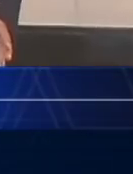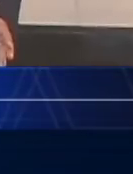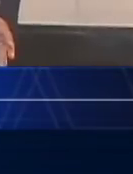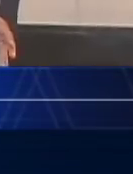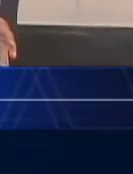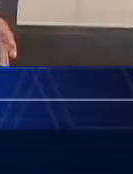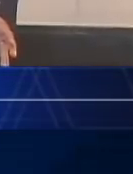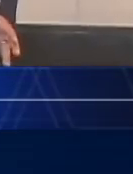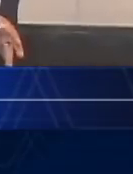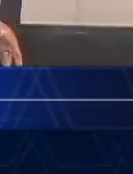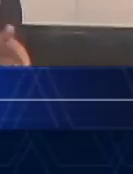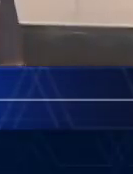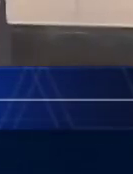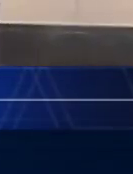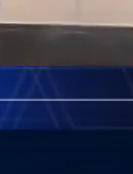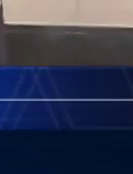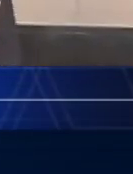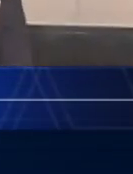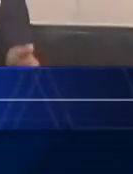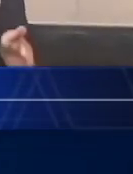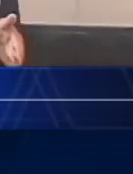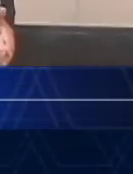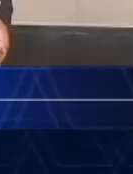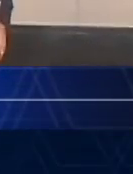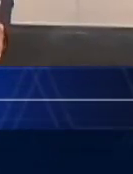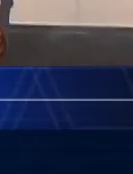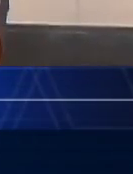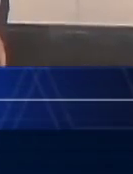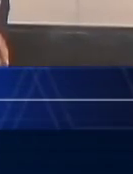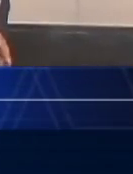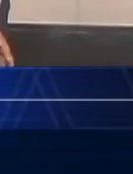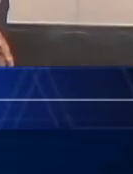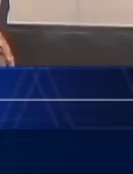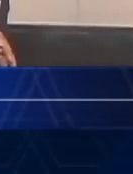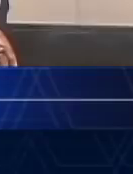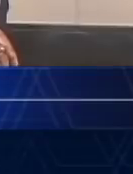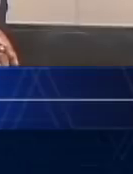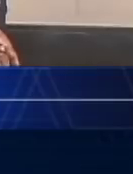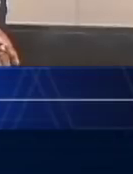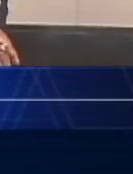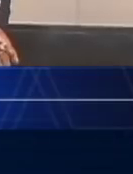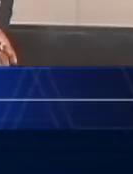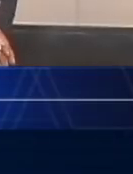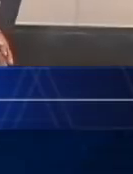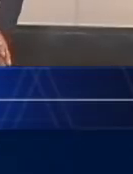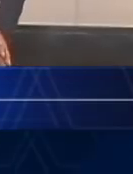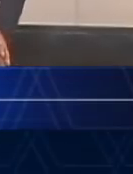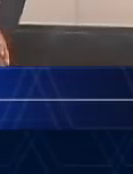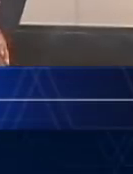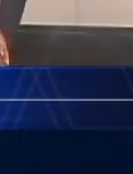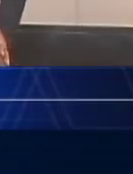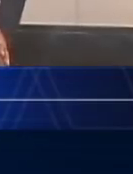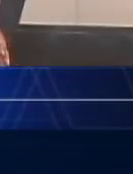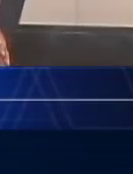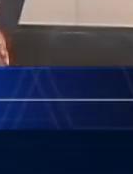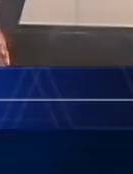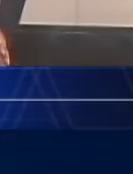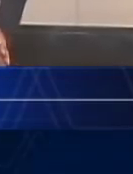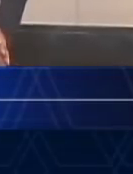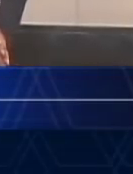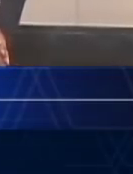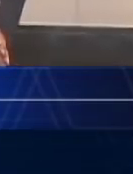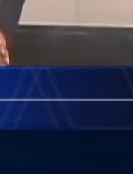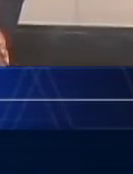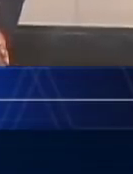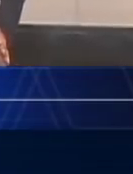porque protejo al pueblo y porque ustedes son unos sinvergüenza, unos verdaderos